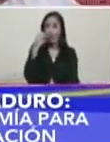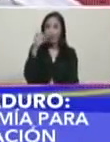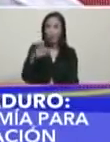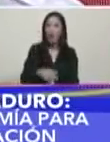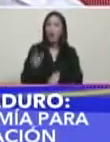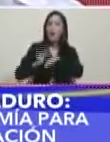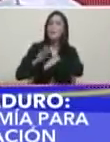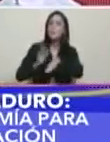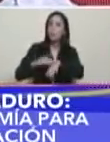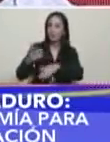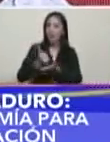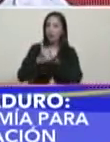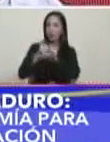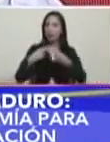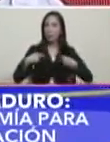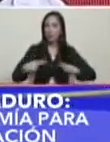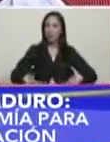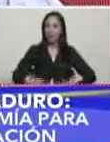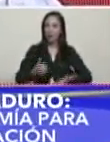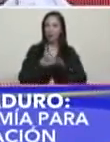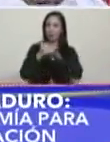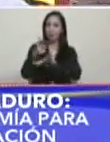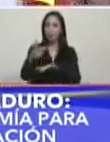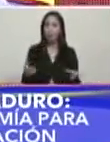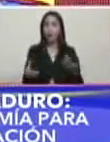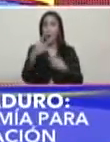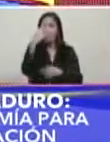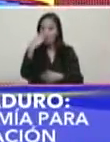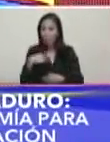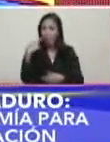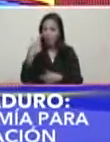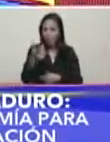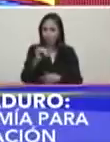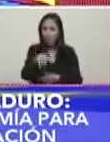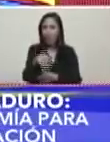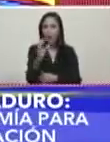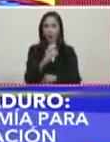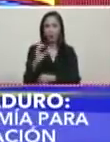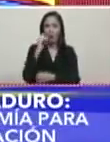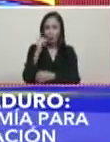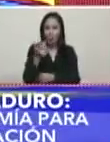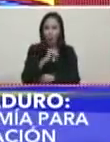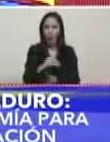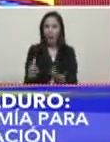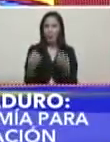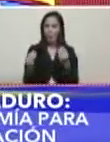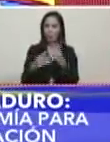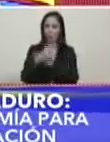usted no le da ayuda humanitaria a los millones de pobres que hay en Colombia?